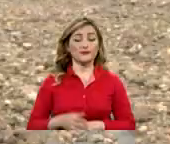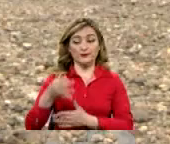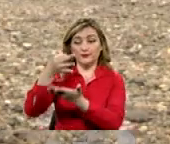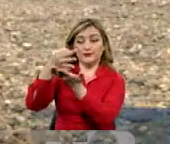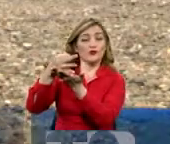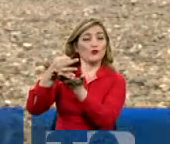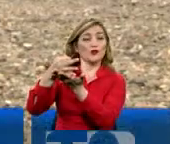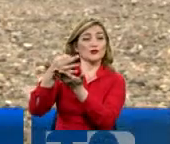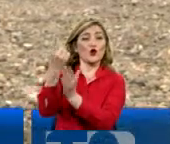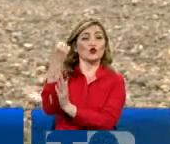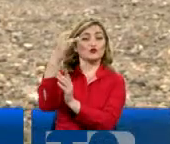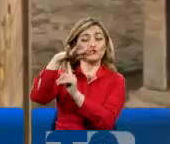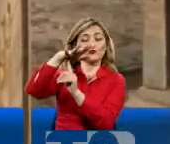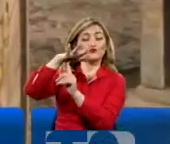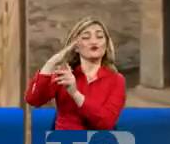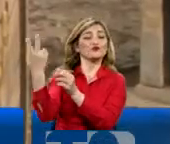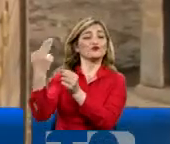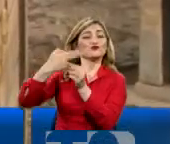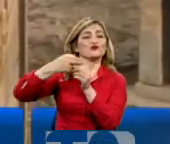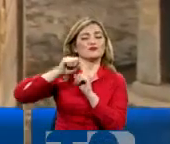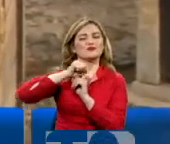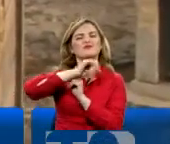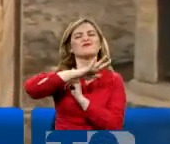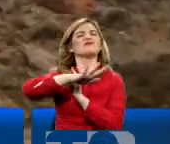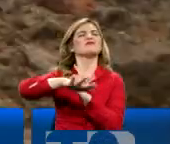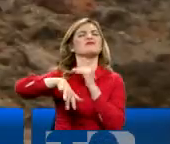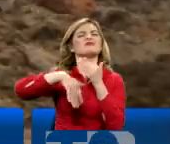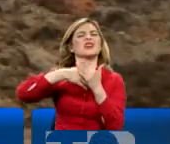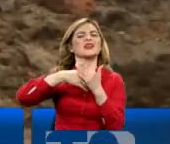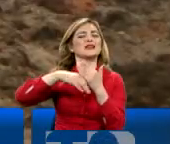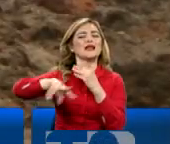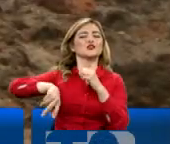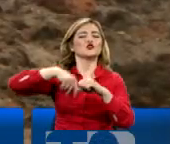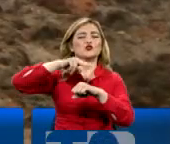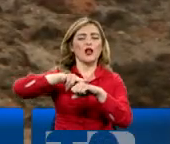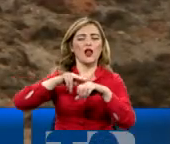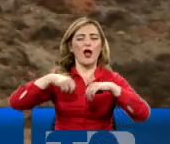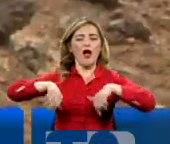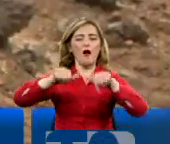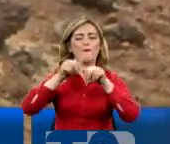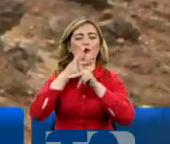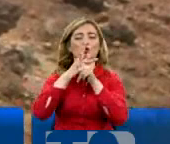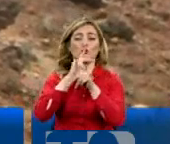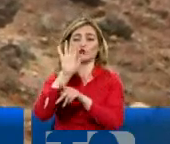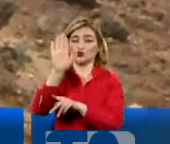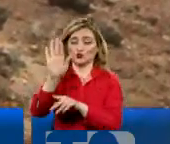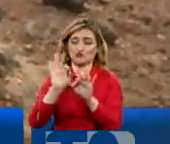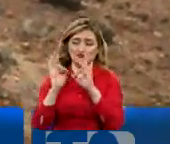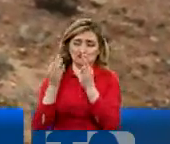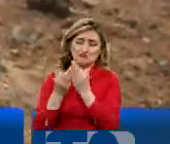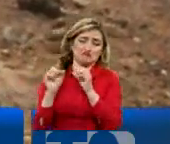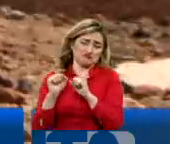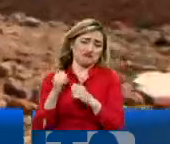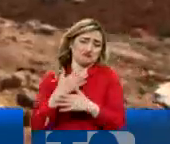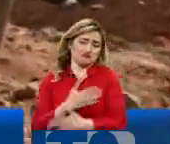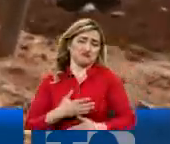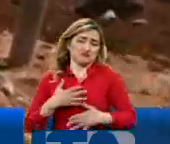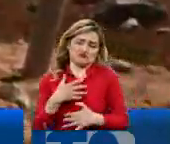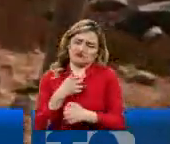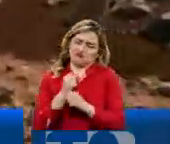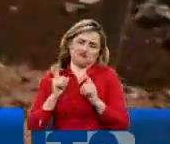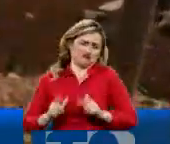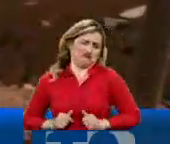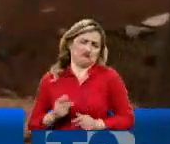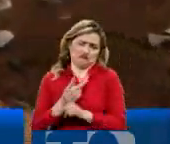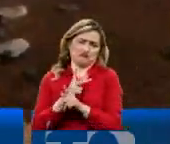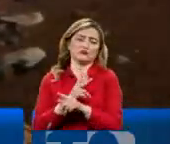es uno de los 11 parques que forman parte del sistema nacional de áreas protegidas que usted y su familia podrá disfrutar cumpliendo todas las medidas de